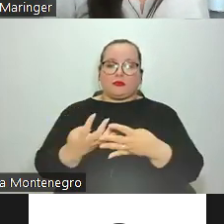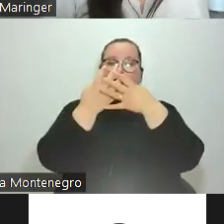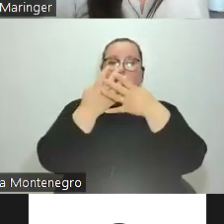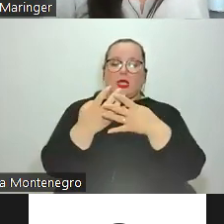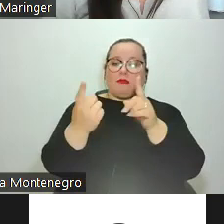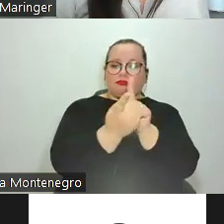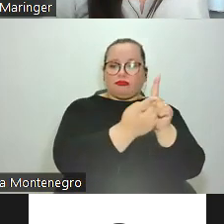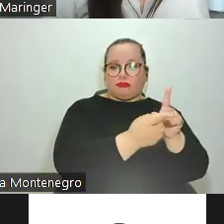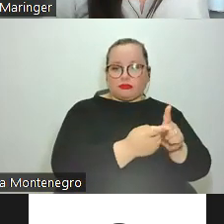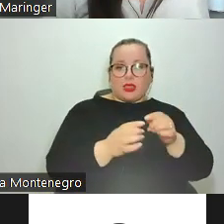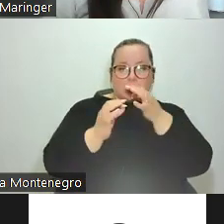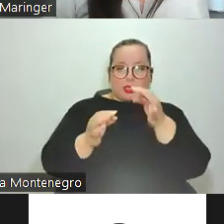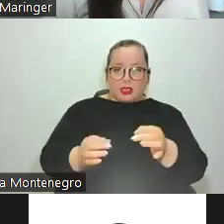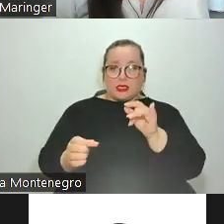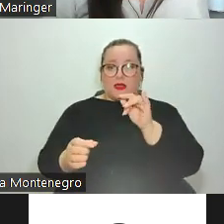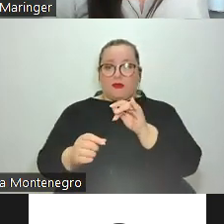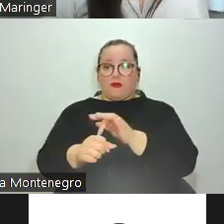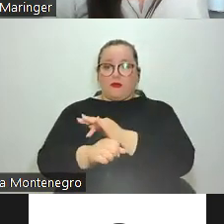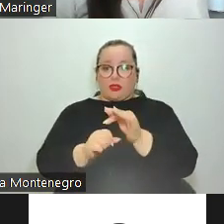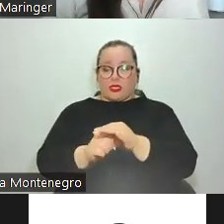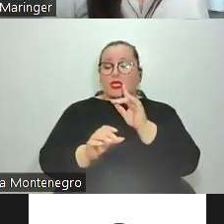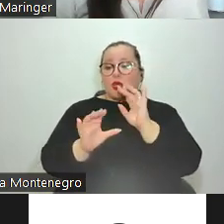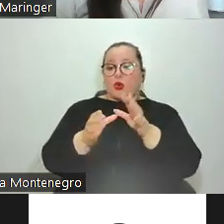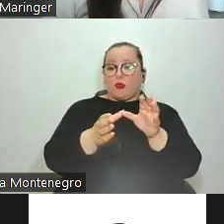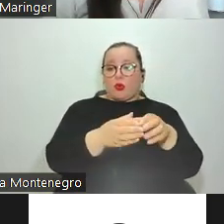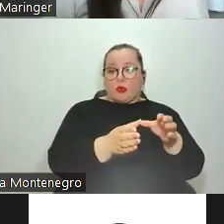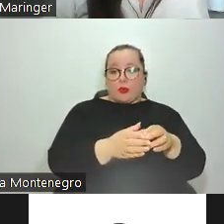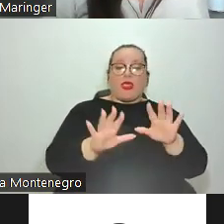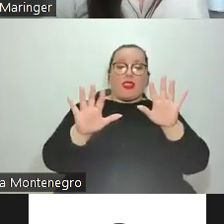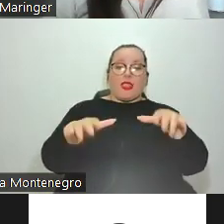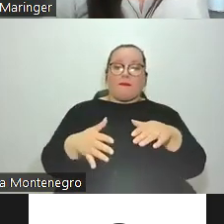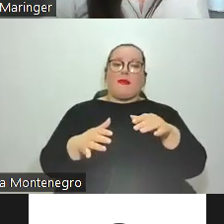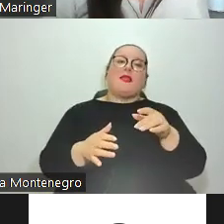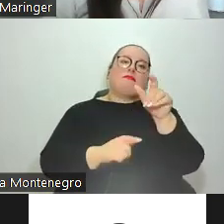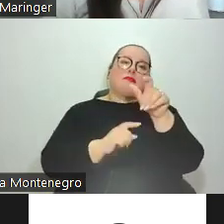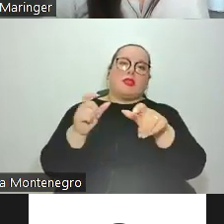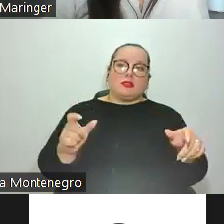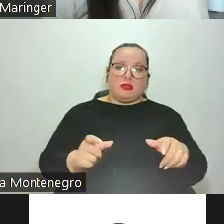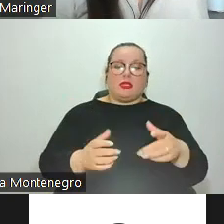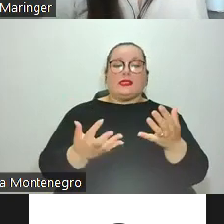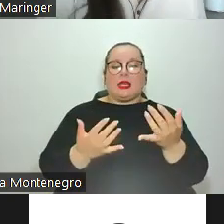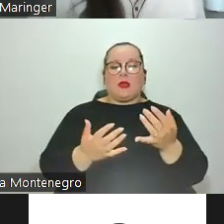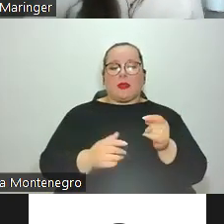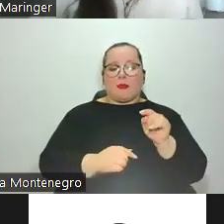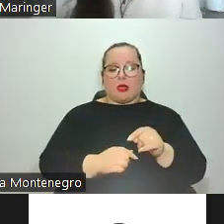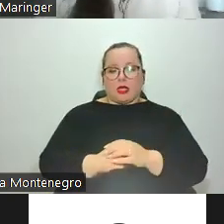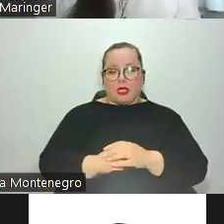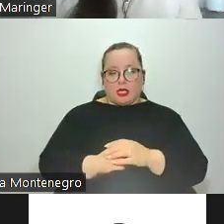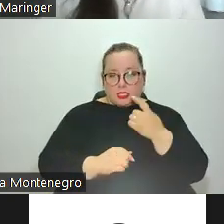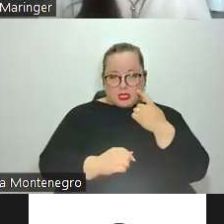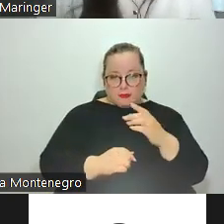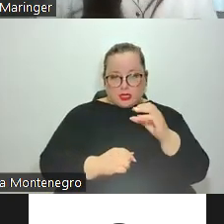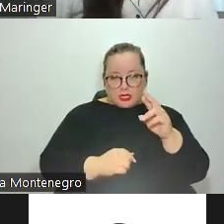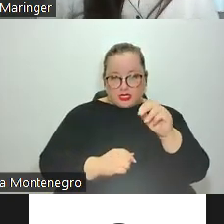la fundación son grupos en WhatsApp donde hay más de 10.000 personas, así que los esperamos ahí. Y mira lo que dice